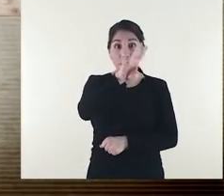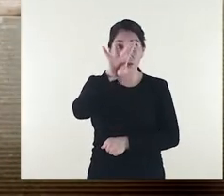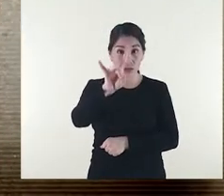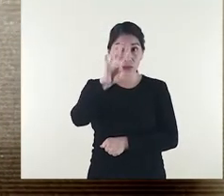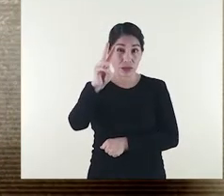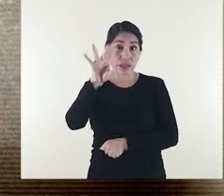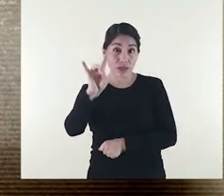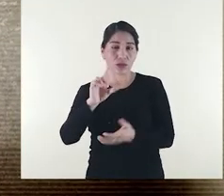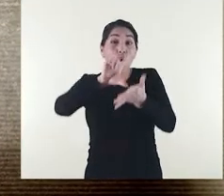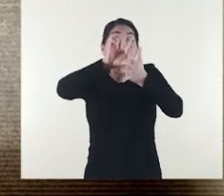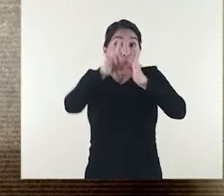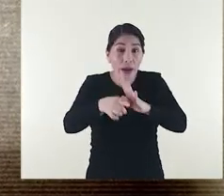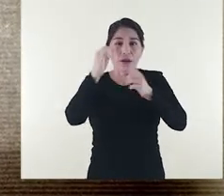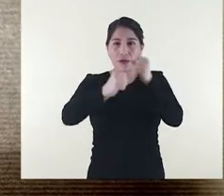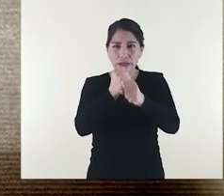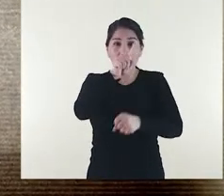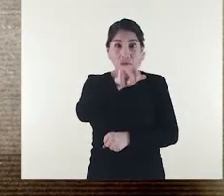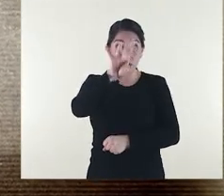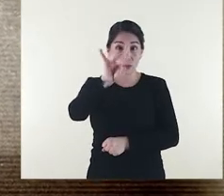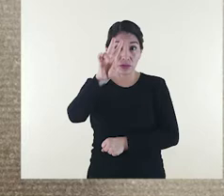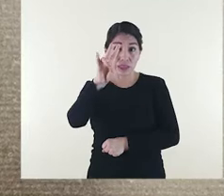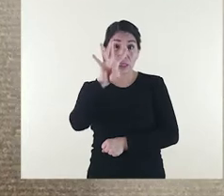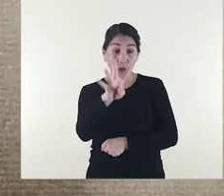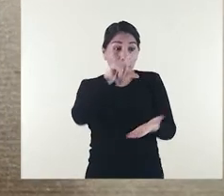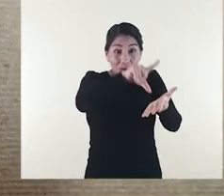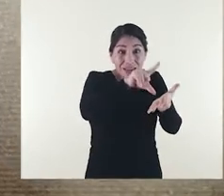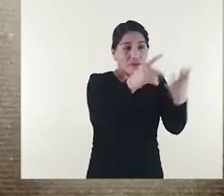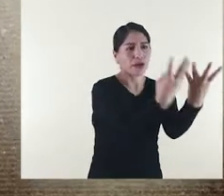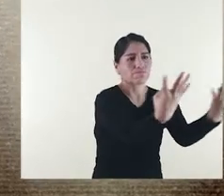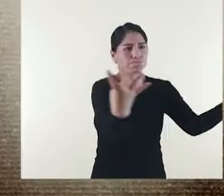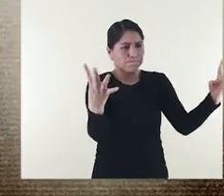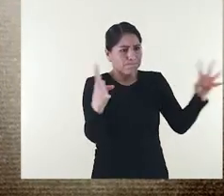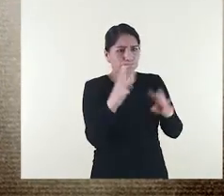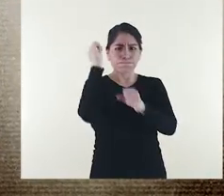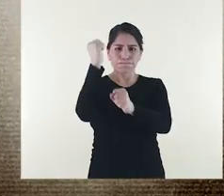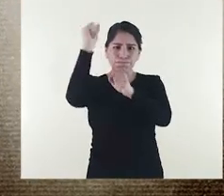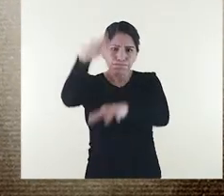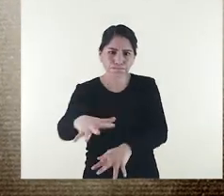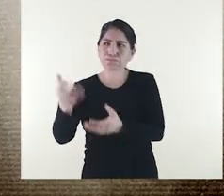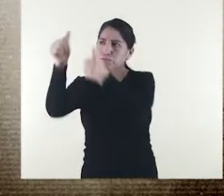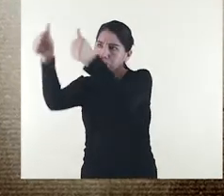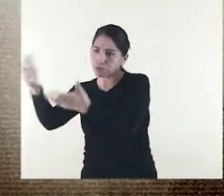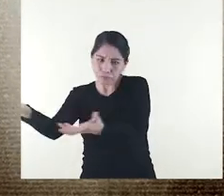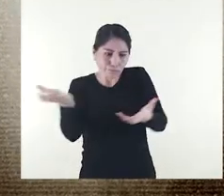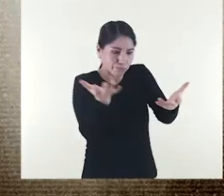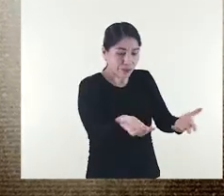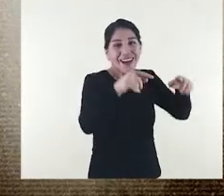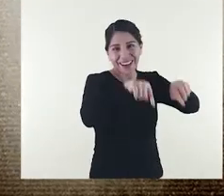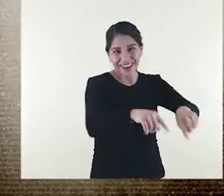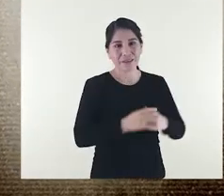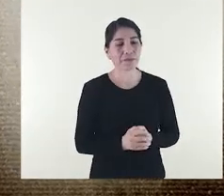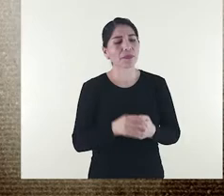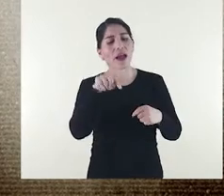en 1874, luego de la destrucción de las virreinales murallas, cuando se decide colocarla en este óvalo,